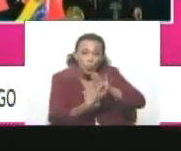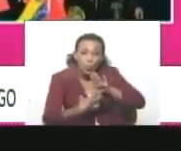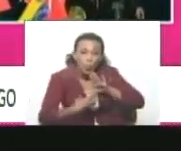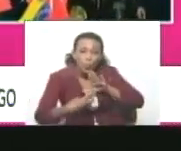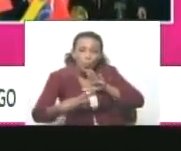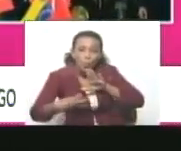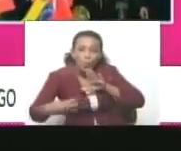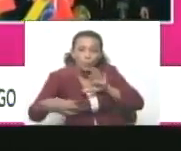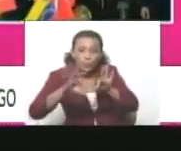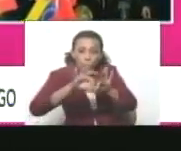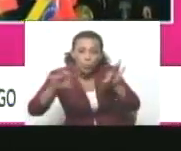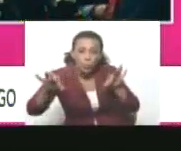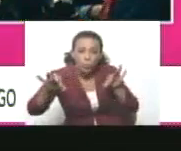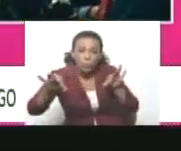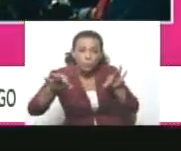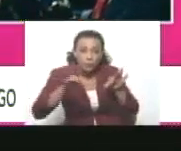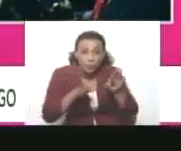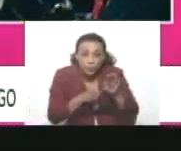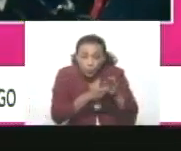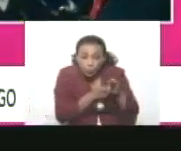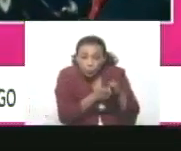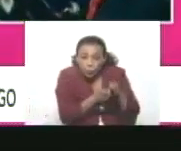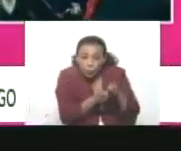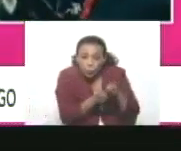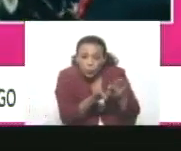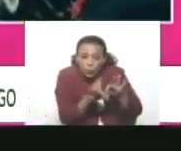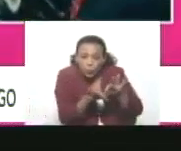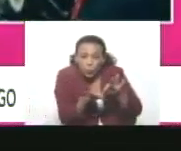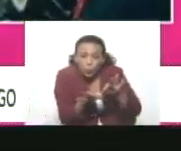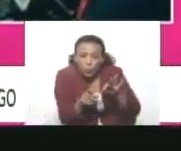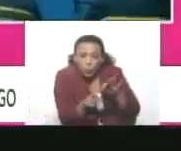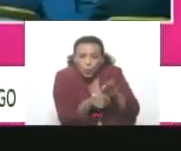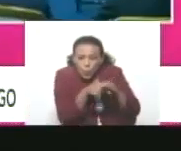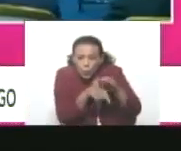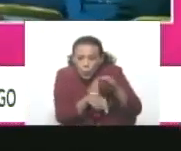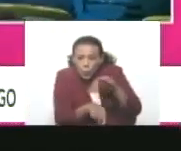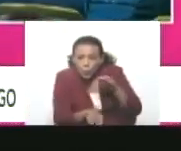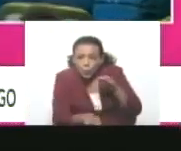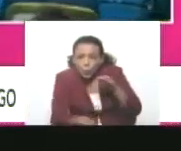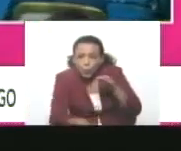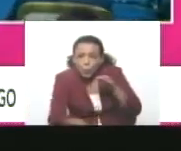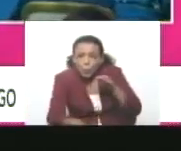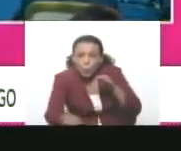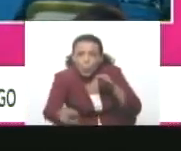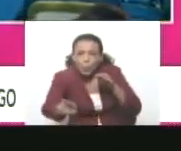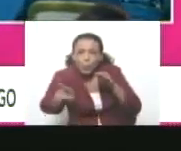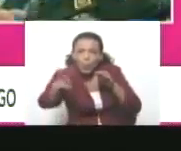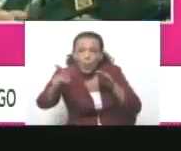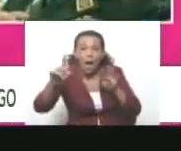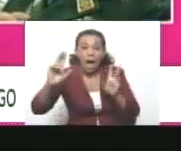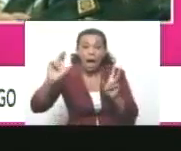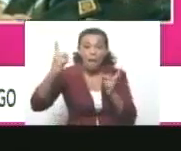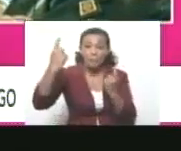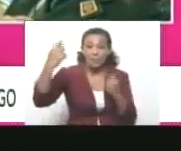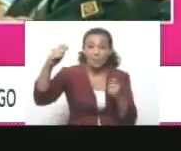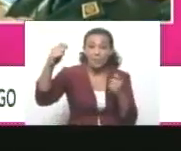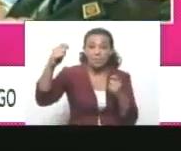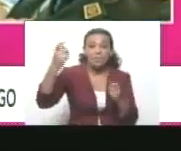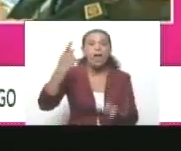rum, lo llevamos a Trinidad y Tobago, allí los convertimos en líquido y los